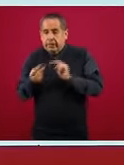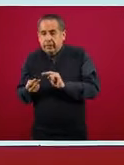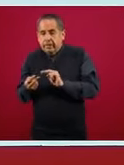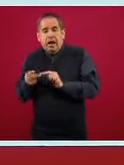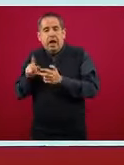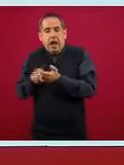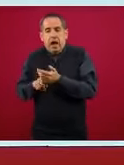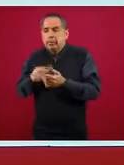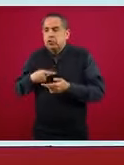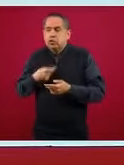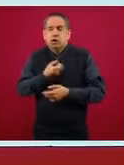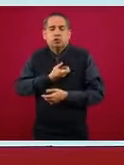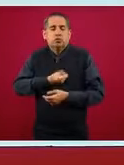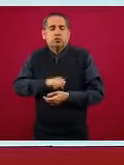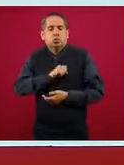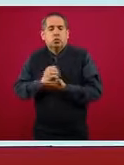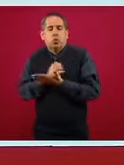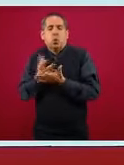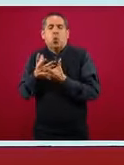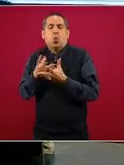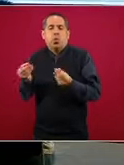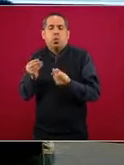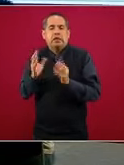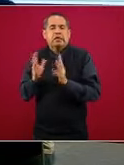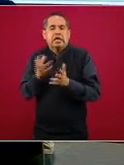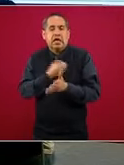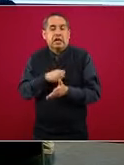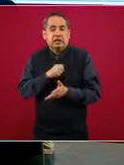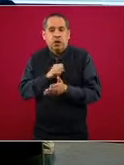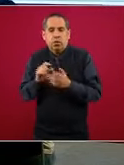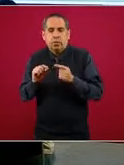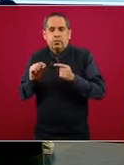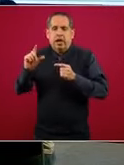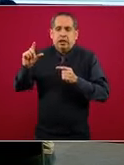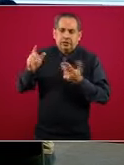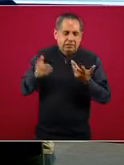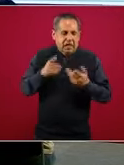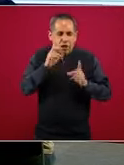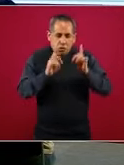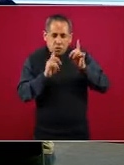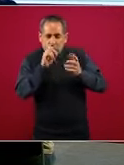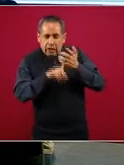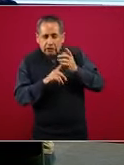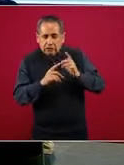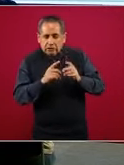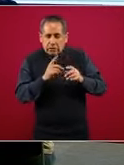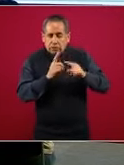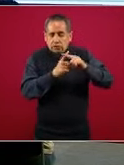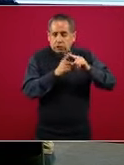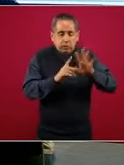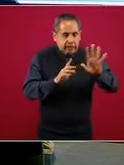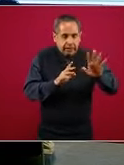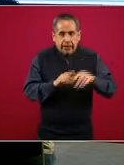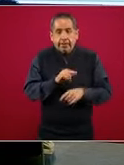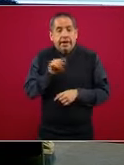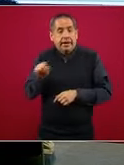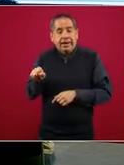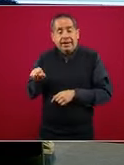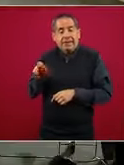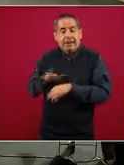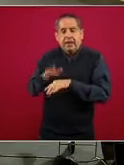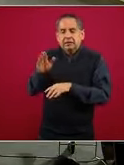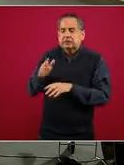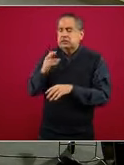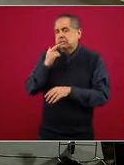sospechosos que se estima que la mitad son positivos o serán positivos, pero aquí sigue subiendo porque